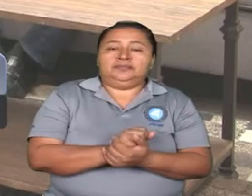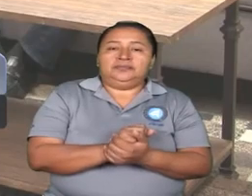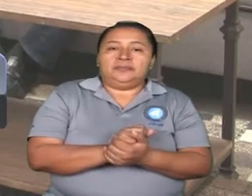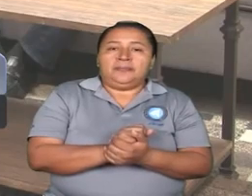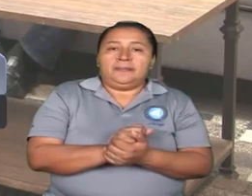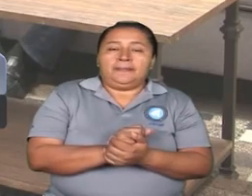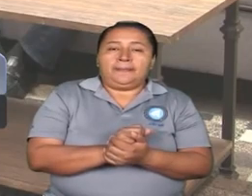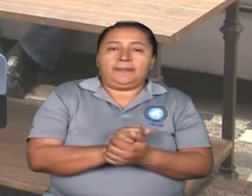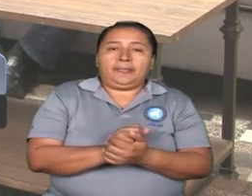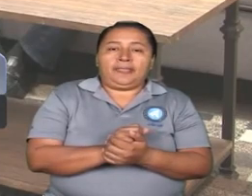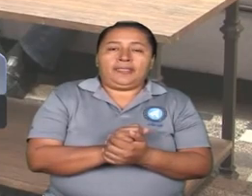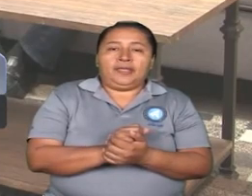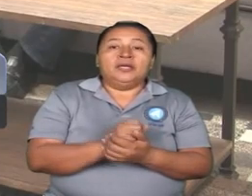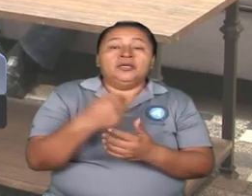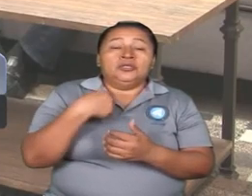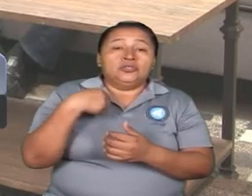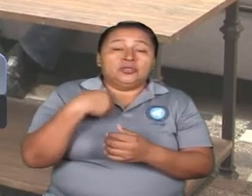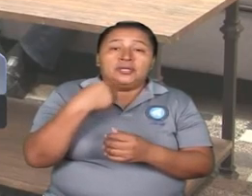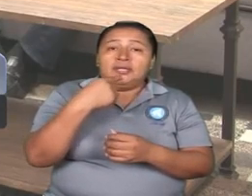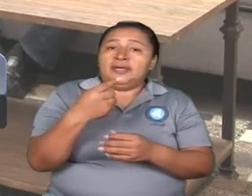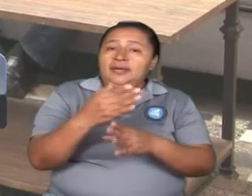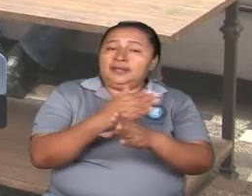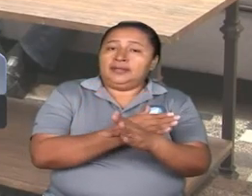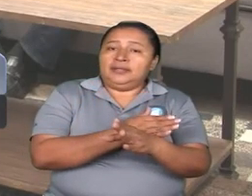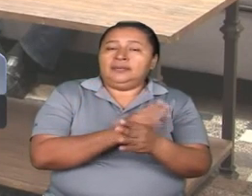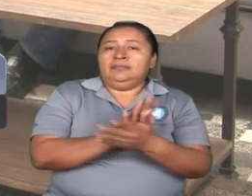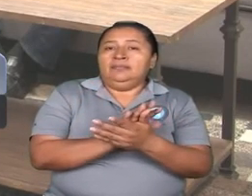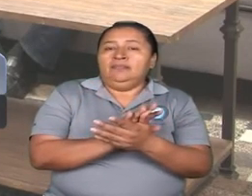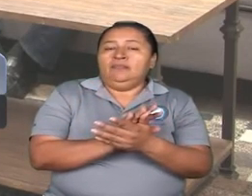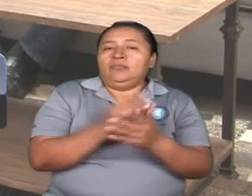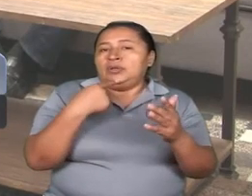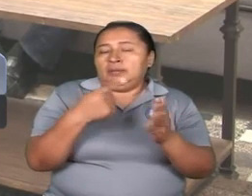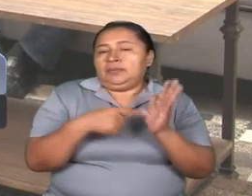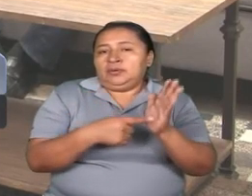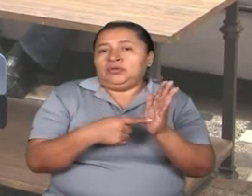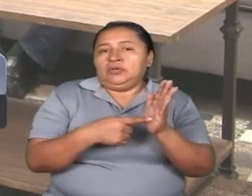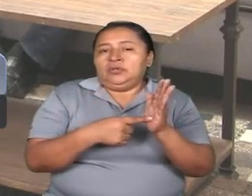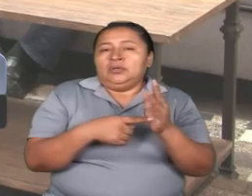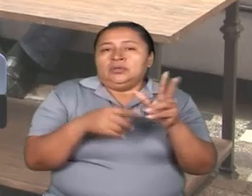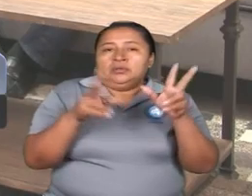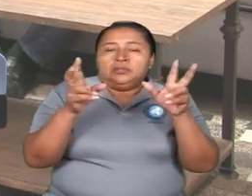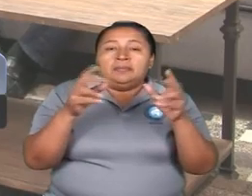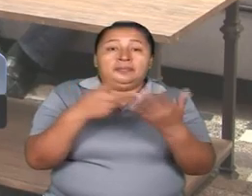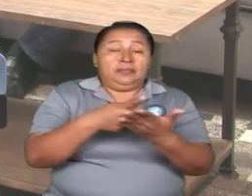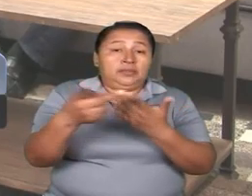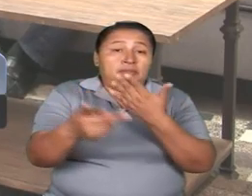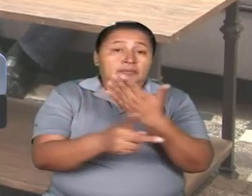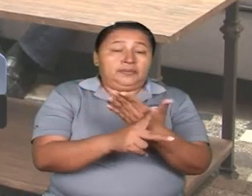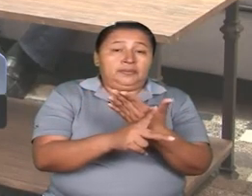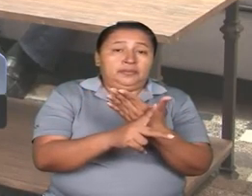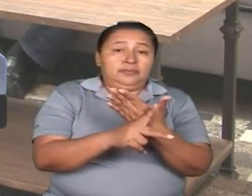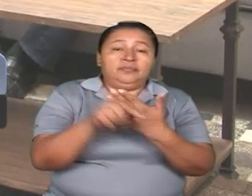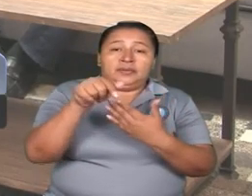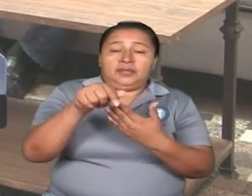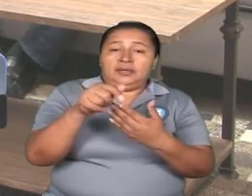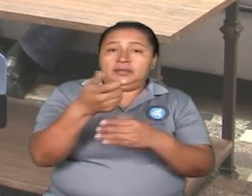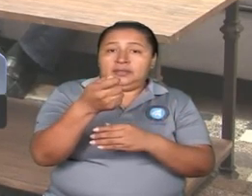Luego, yo mencionaba, por ejemplo, de que en la parte del programa del canal,